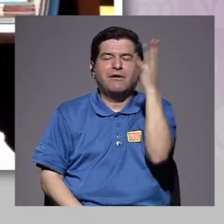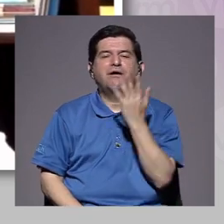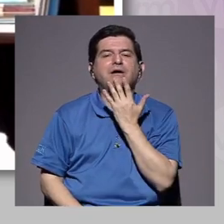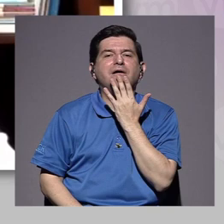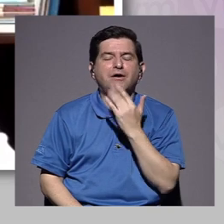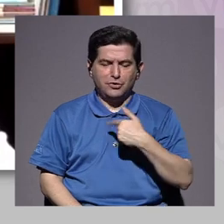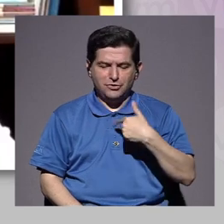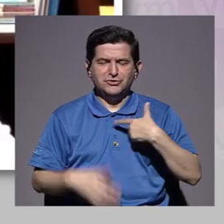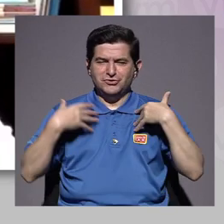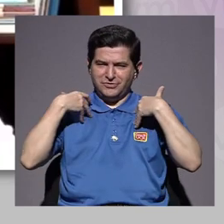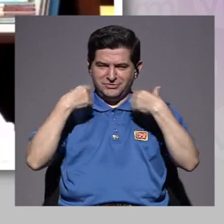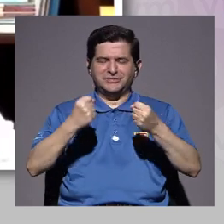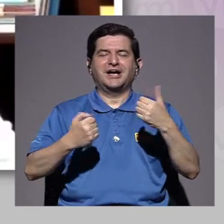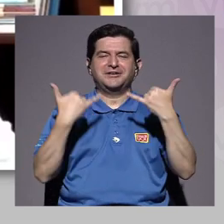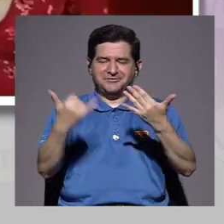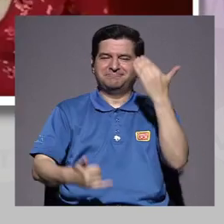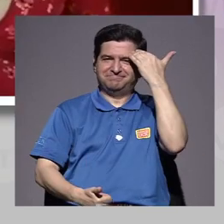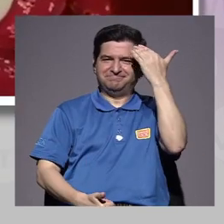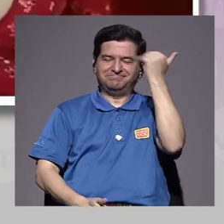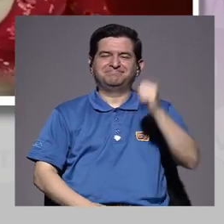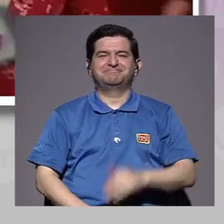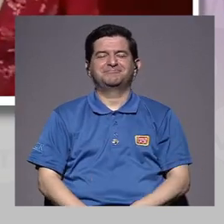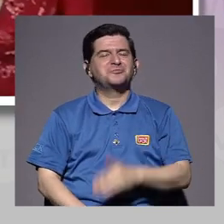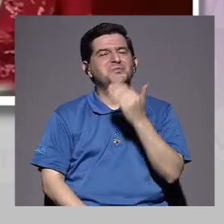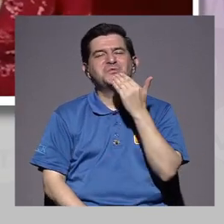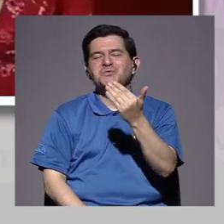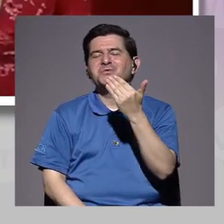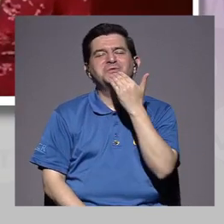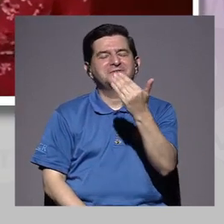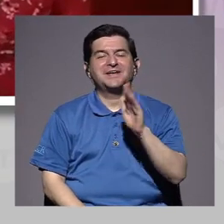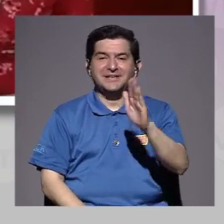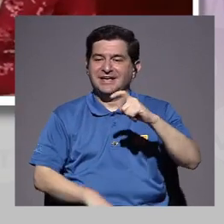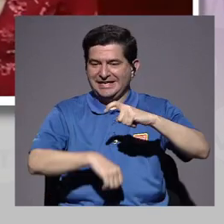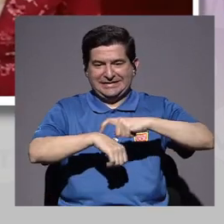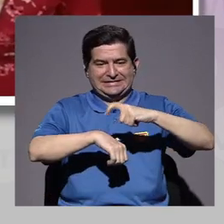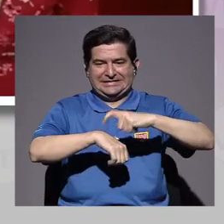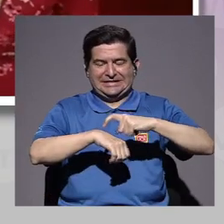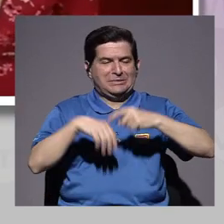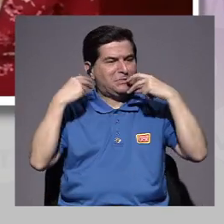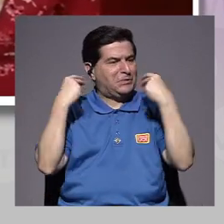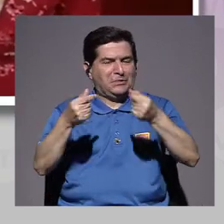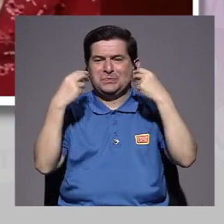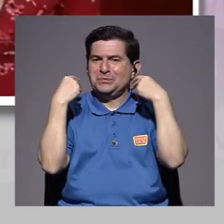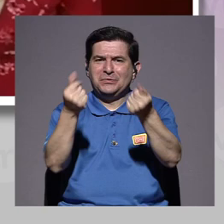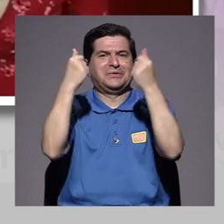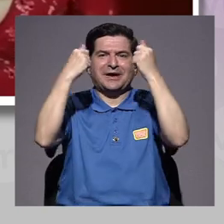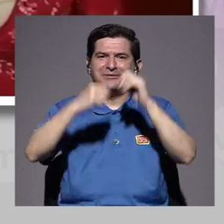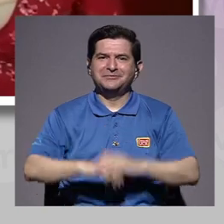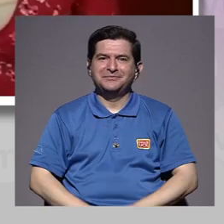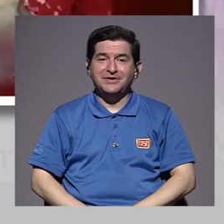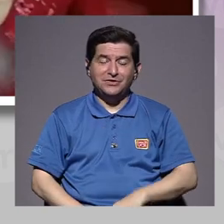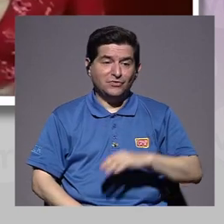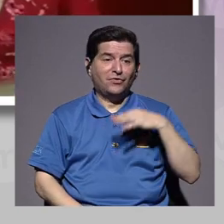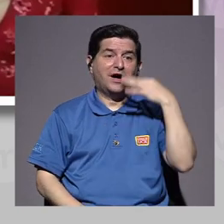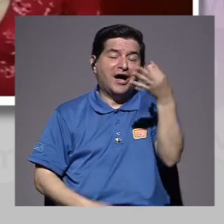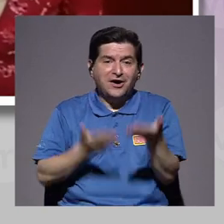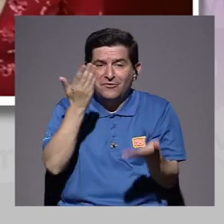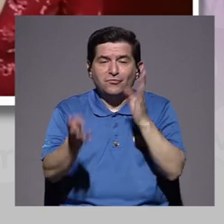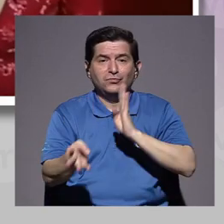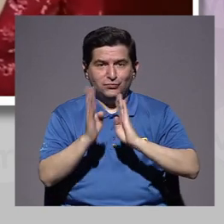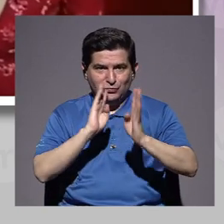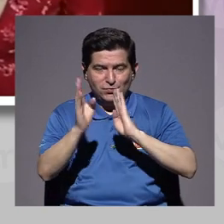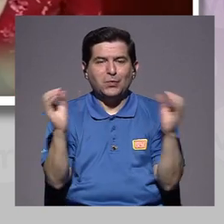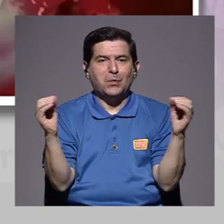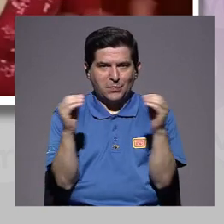alimentando saludablemente, así de sencillo. Muchísimas gracias, pues el tiempo se nos fue súper rápido. Tal vez en otro momento